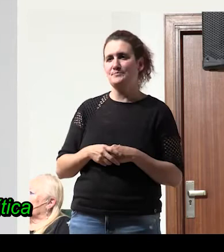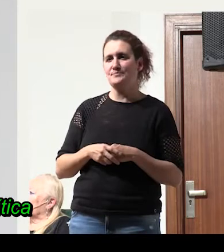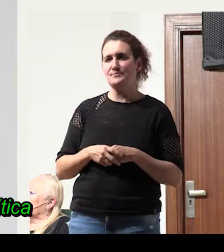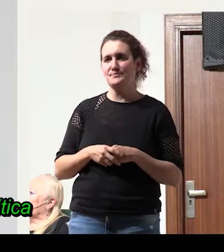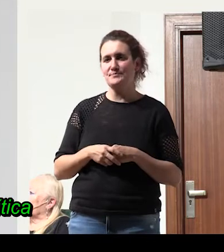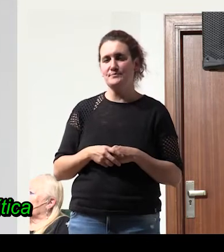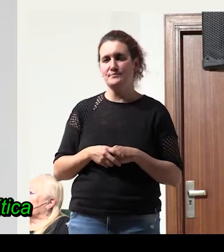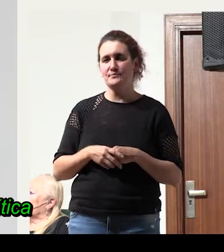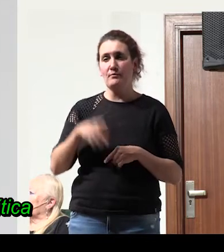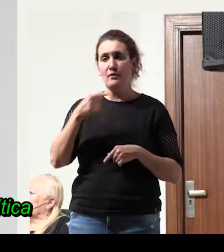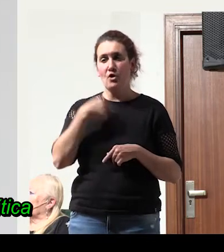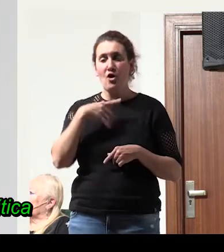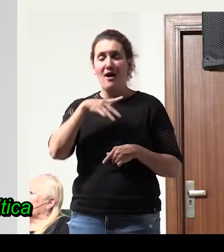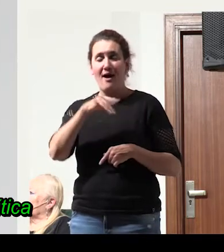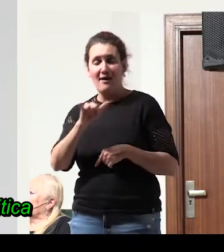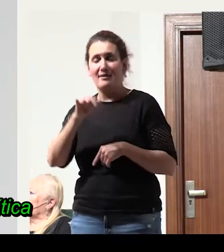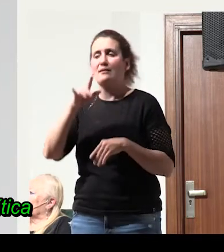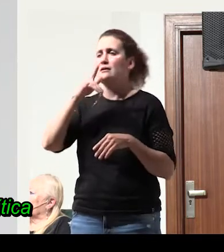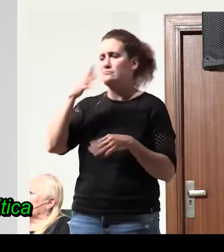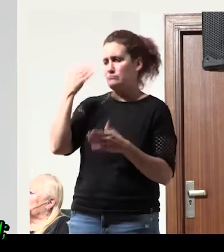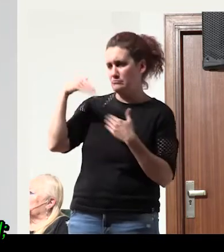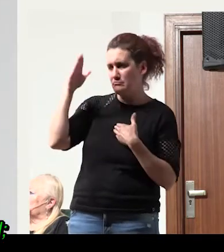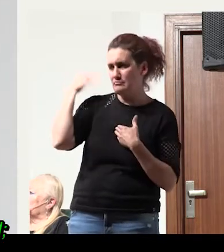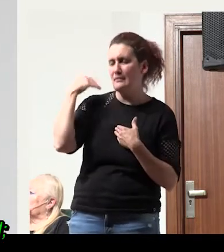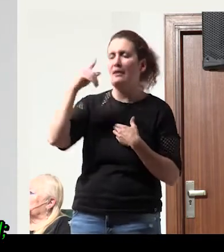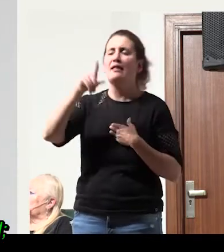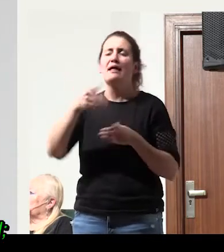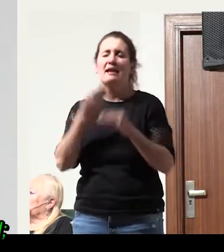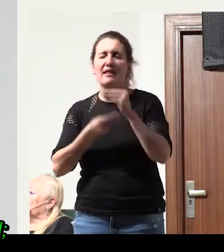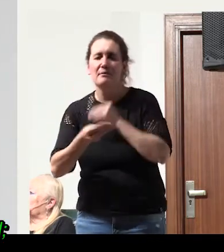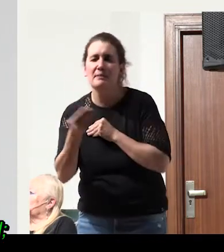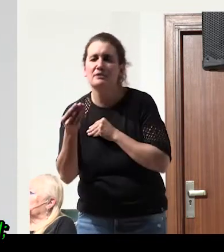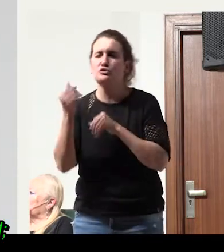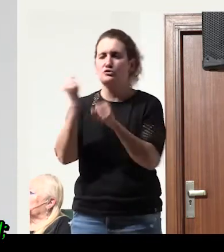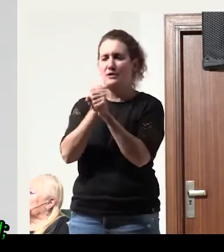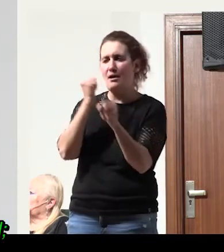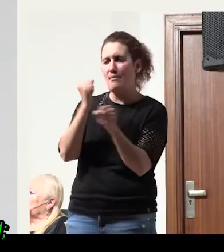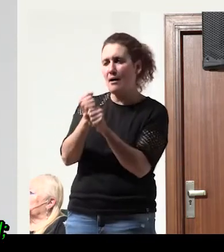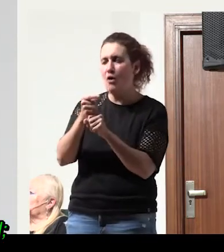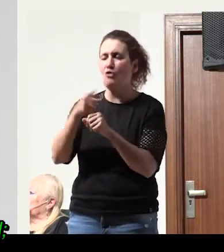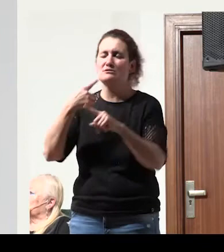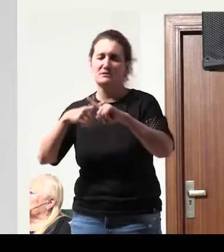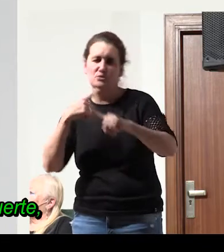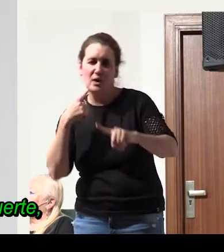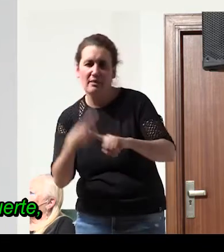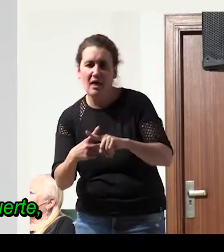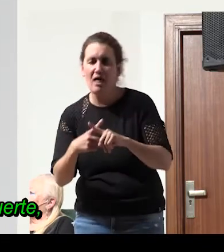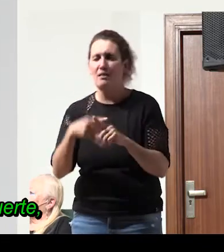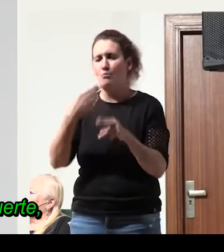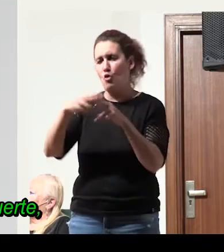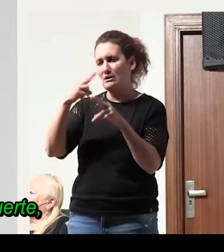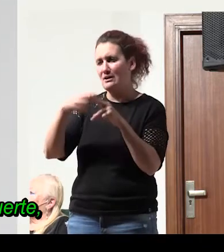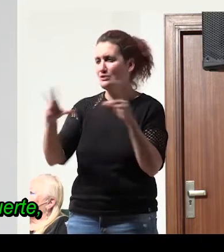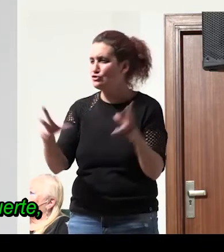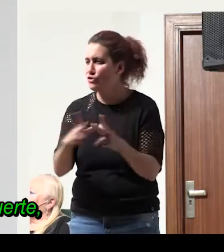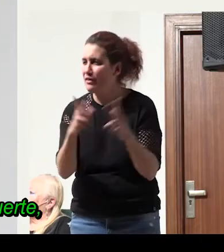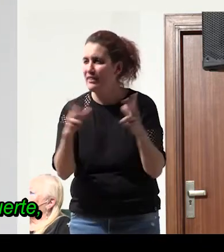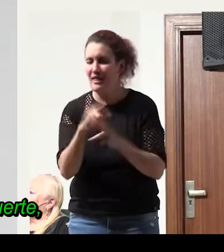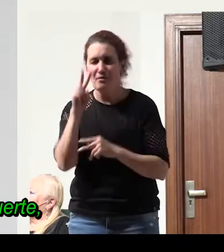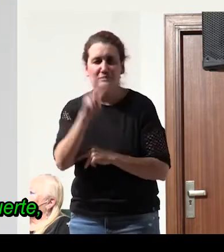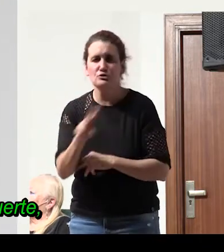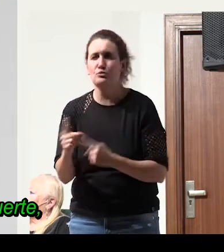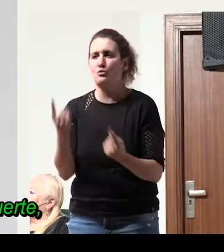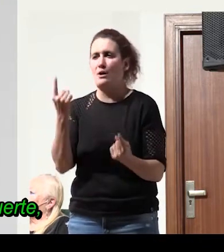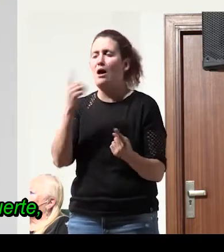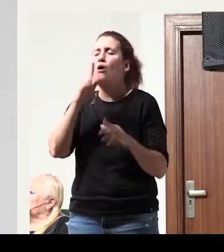Tengo una visión crítica del nacimiento, del trabajo, de la sexualidad, de la política, de la sociedad. ¿Para cuándo una teoría de la muerte?,